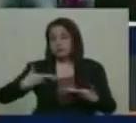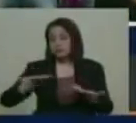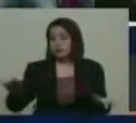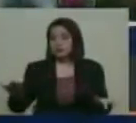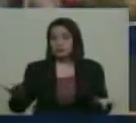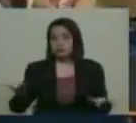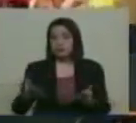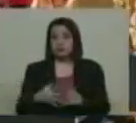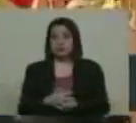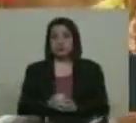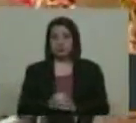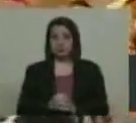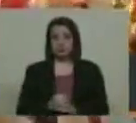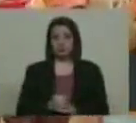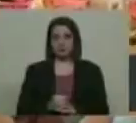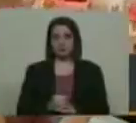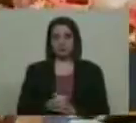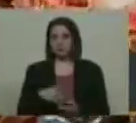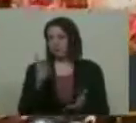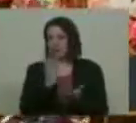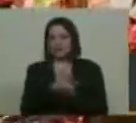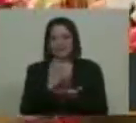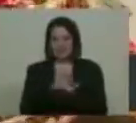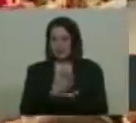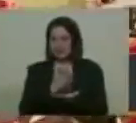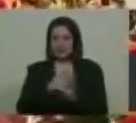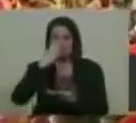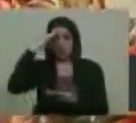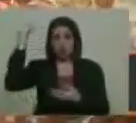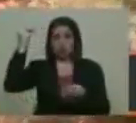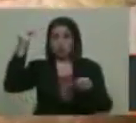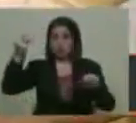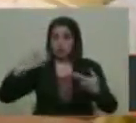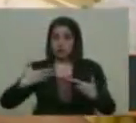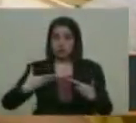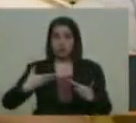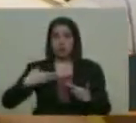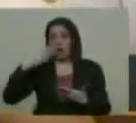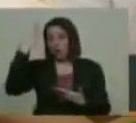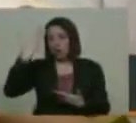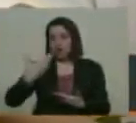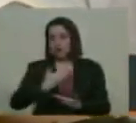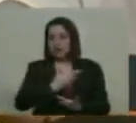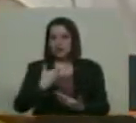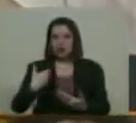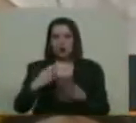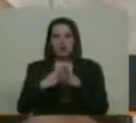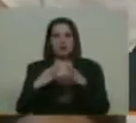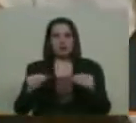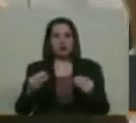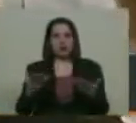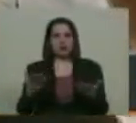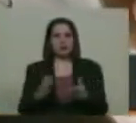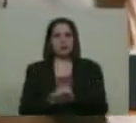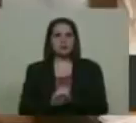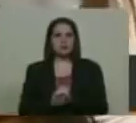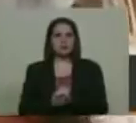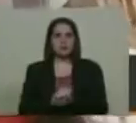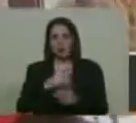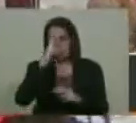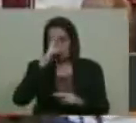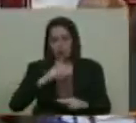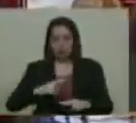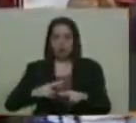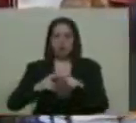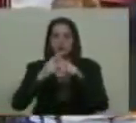proveerá, y Dios siempre nos proveyó de sus bendiciones y de la prosperidad, en humildad,